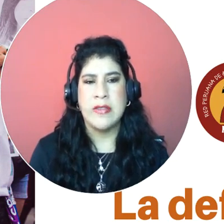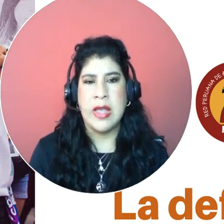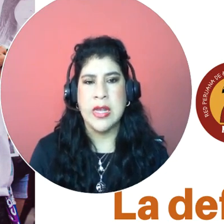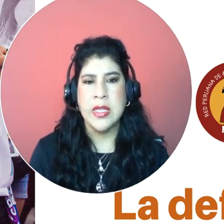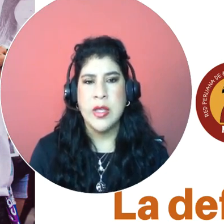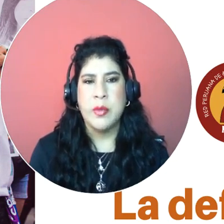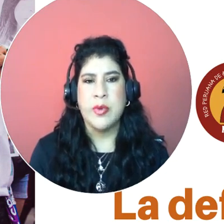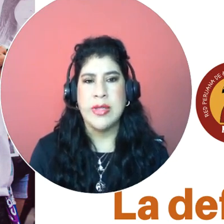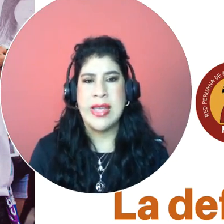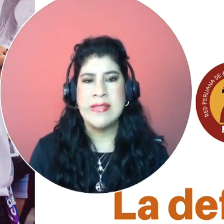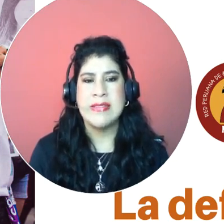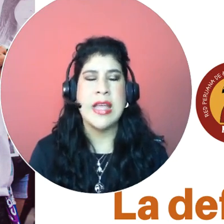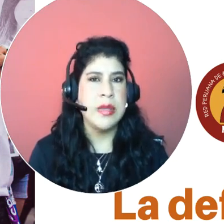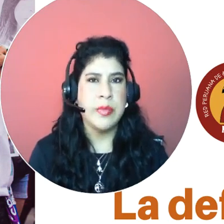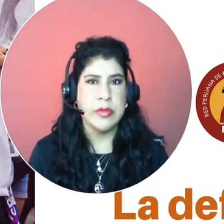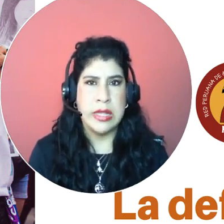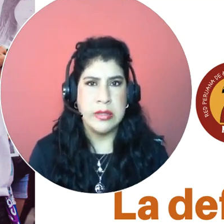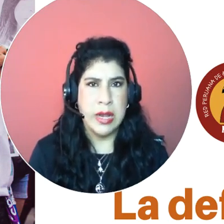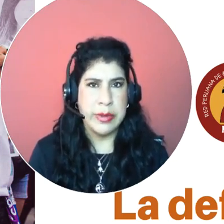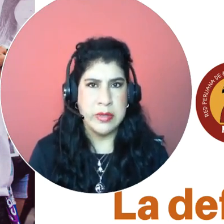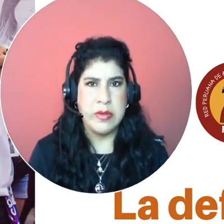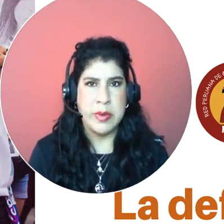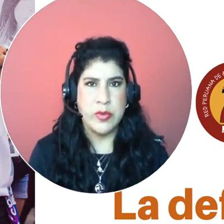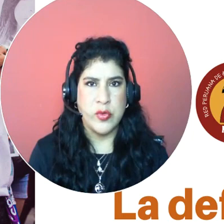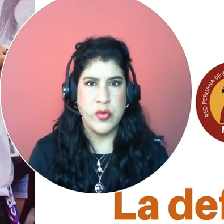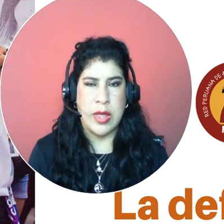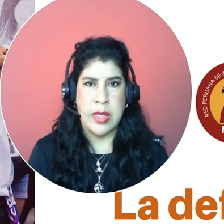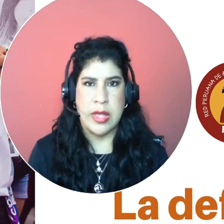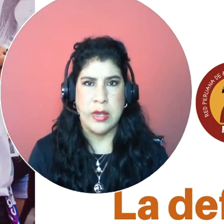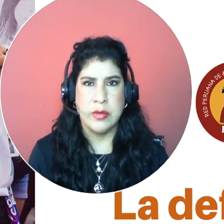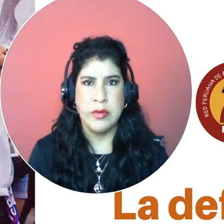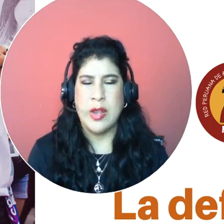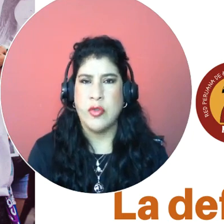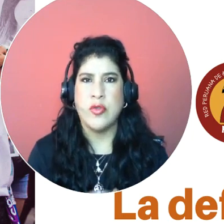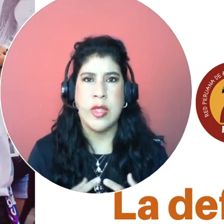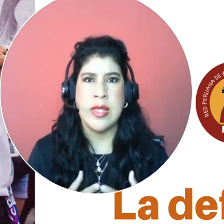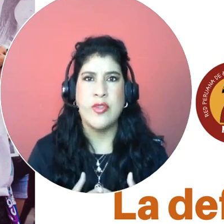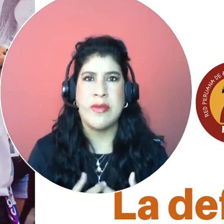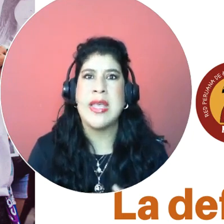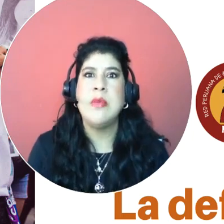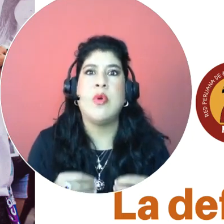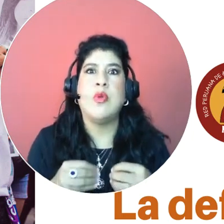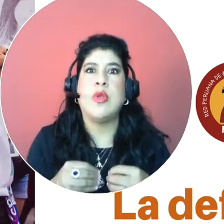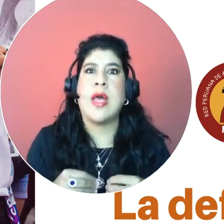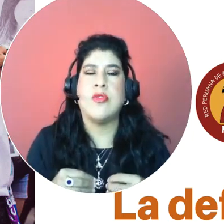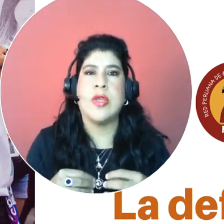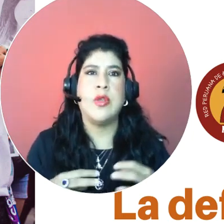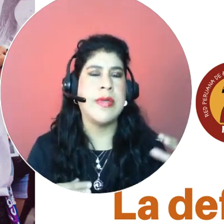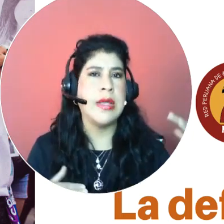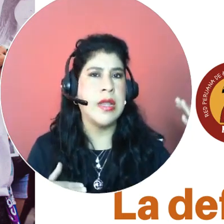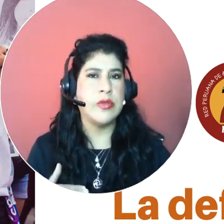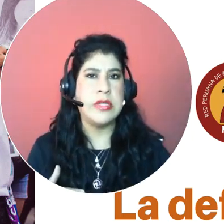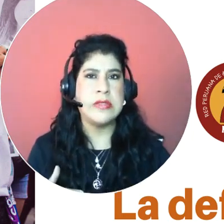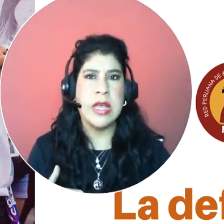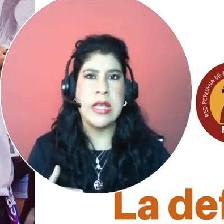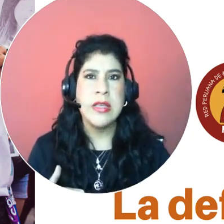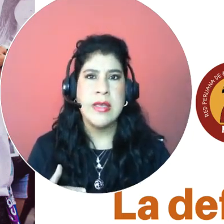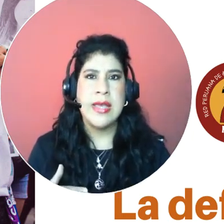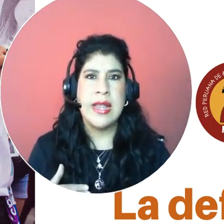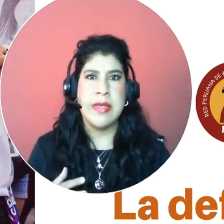analizar Por qué es tan importante la participación ciudadana No que los ciudadanos se vean involucrados que no vean la